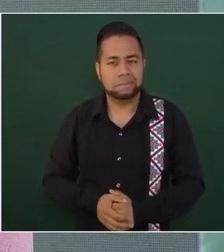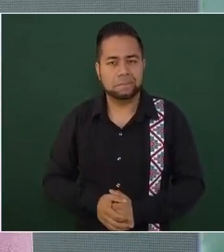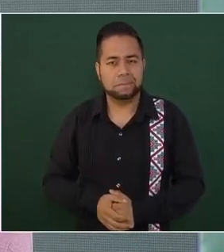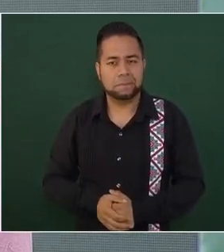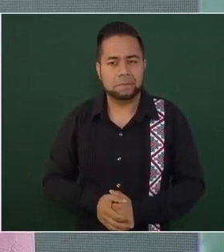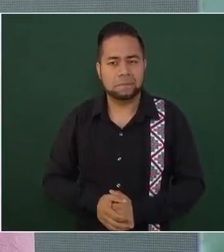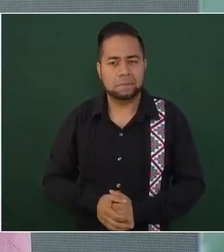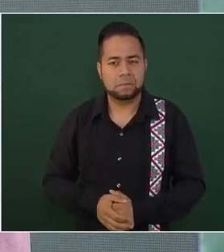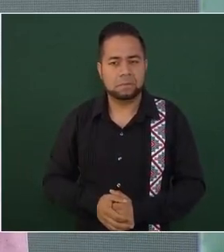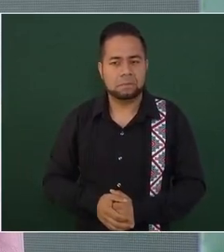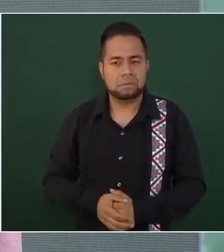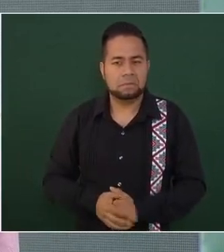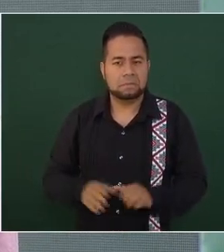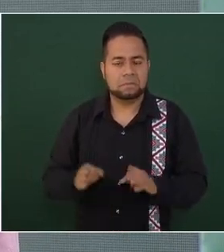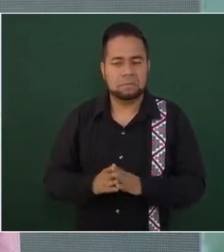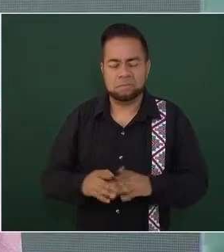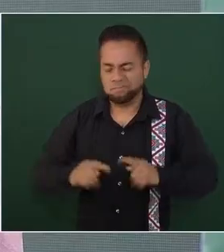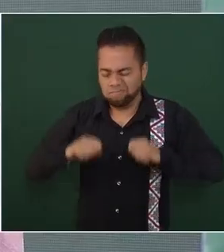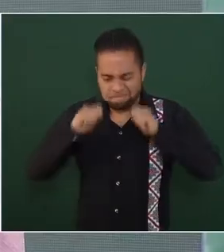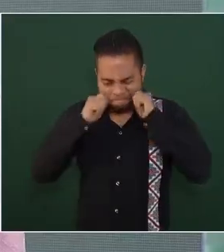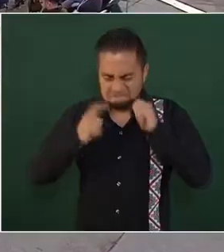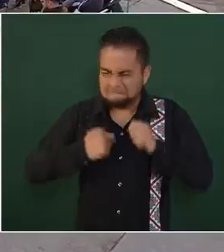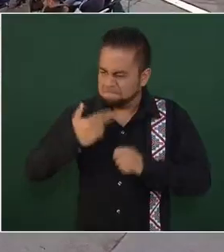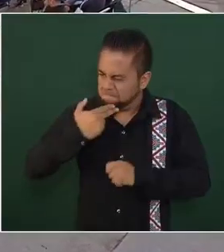arriesgar la vida